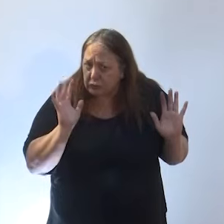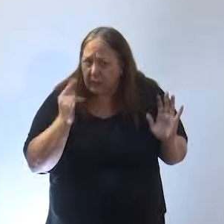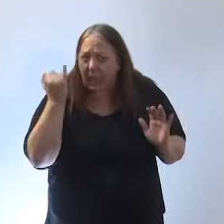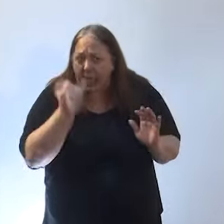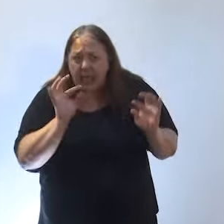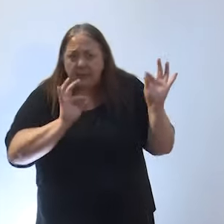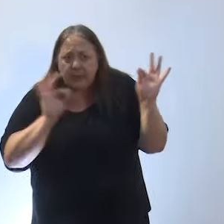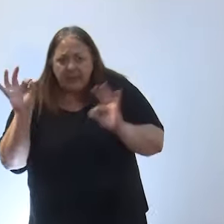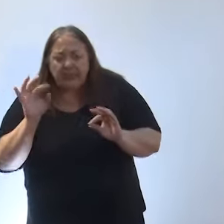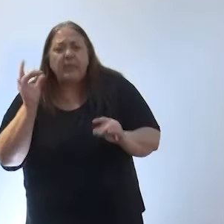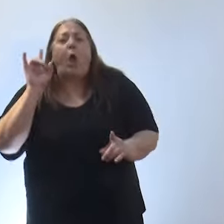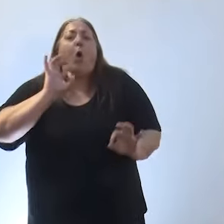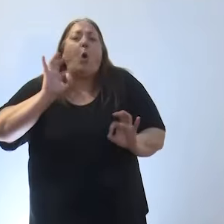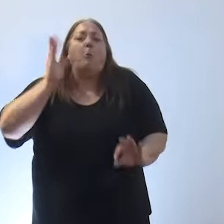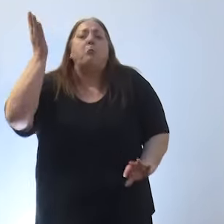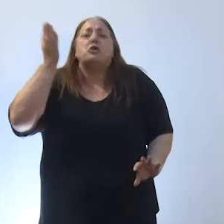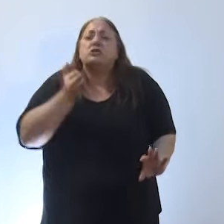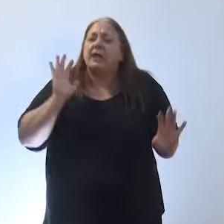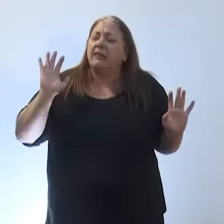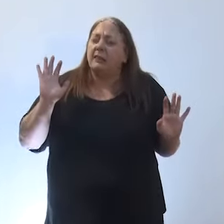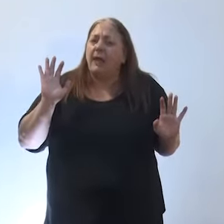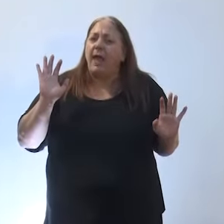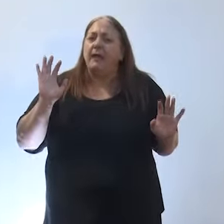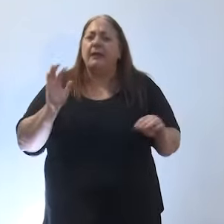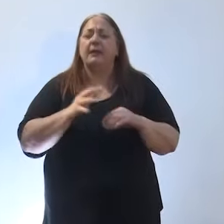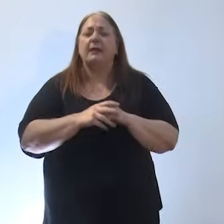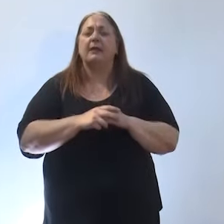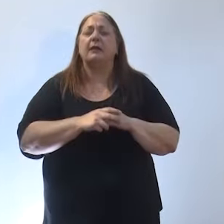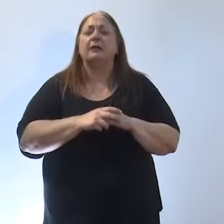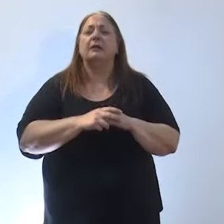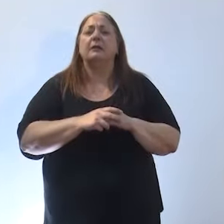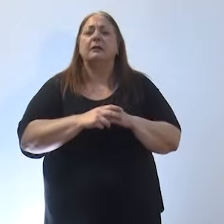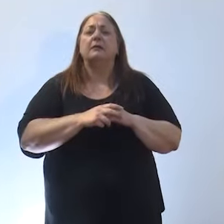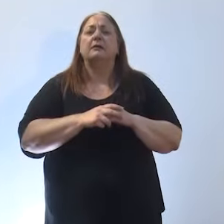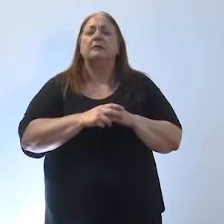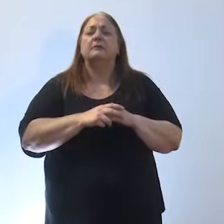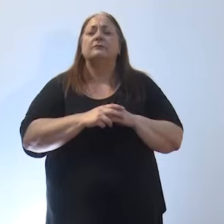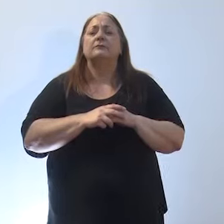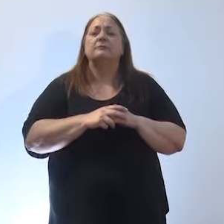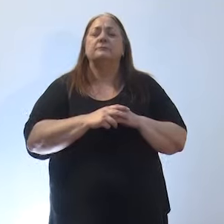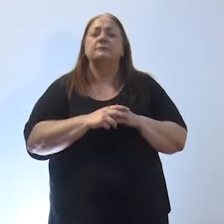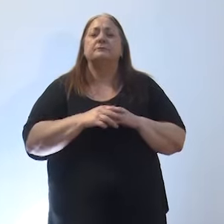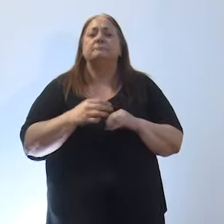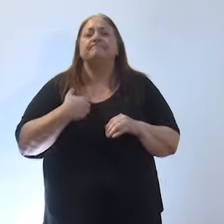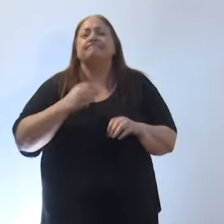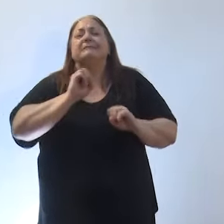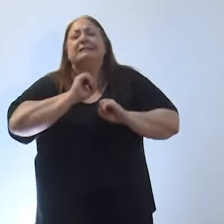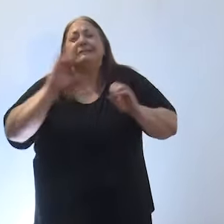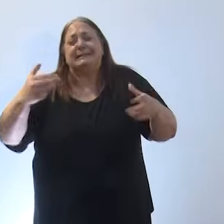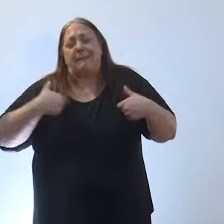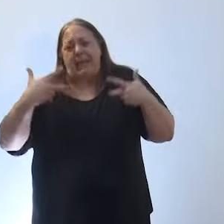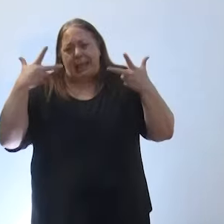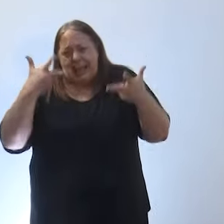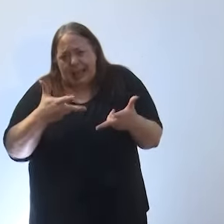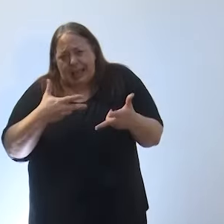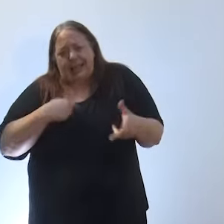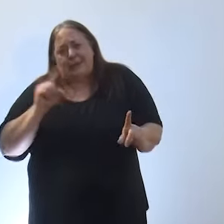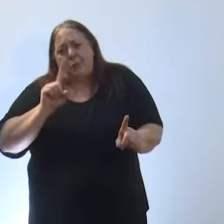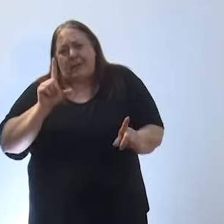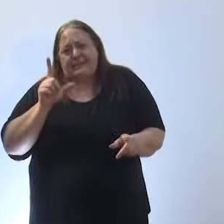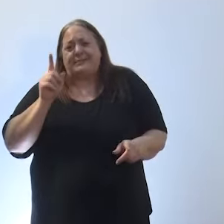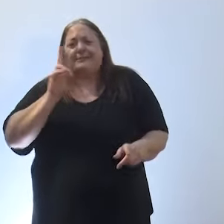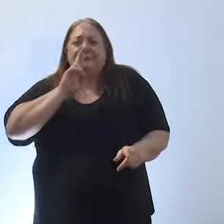porcentaje eh de eh Está mal que lo diga y qué sé yo por ahí no es muy feminista que lo diga